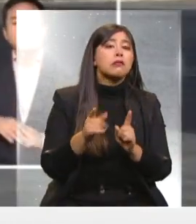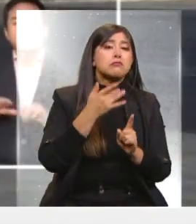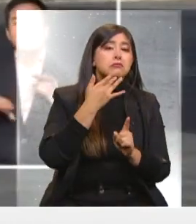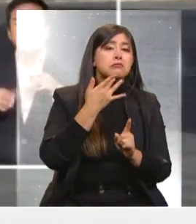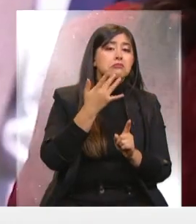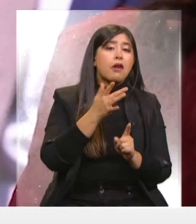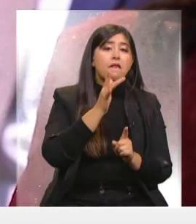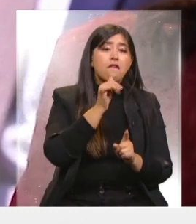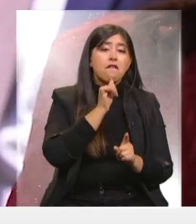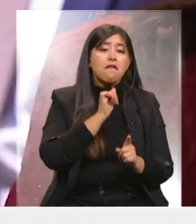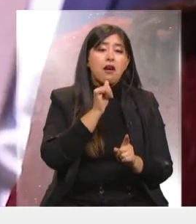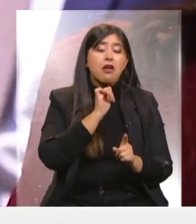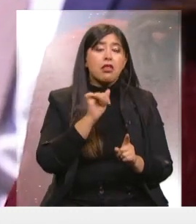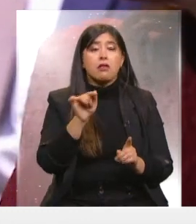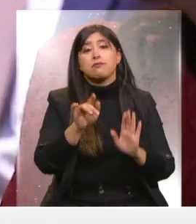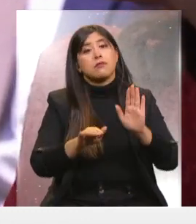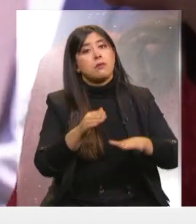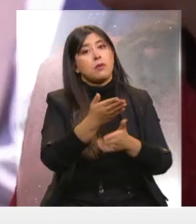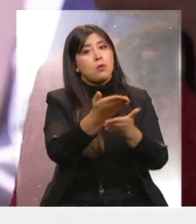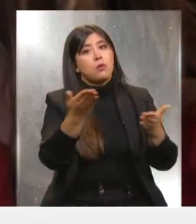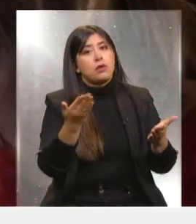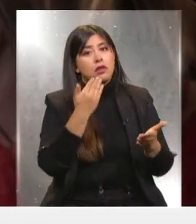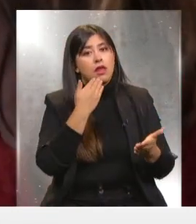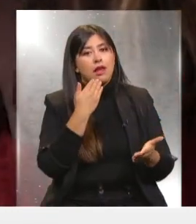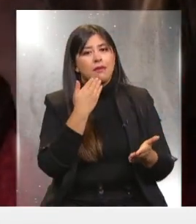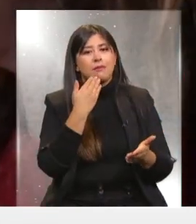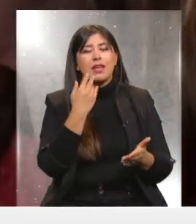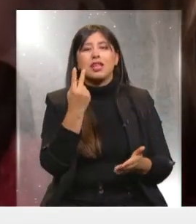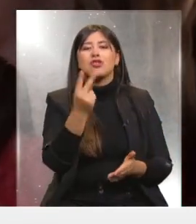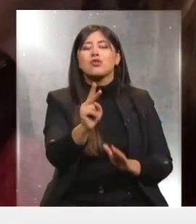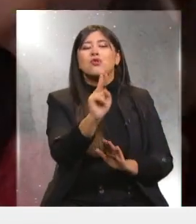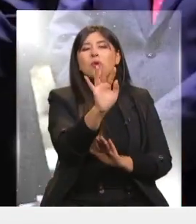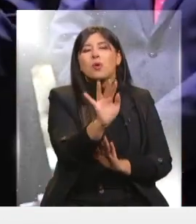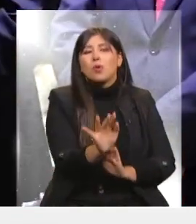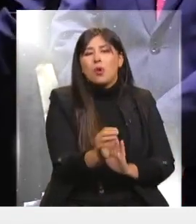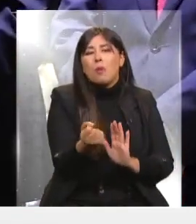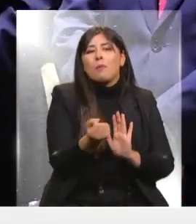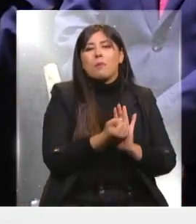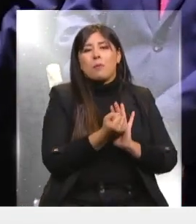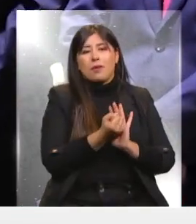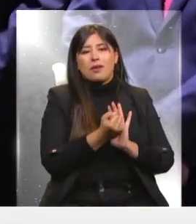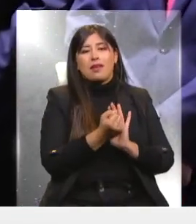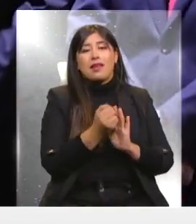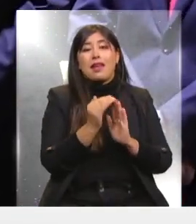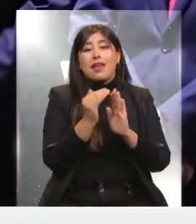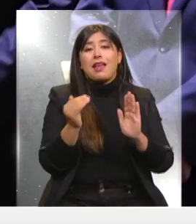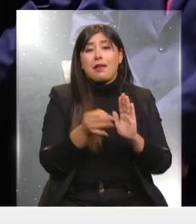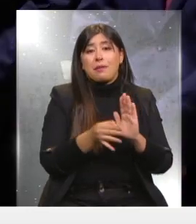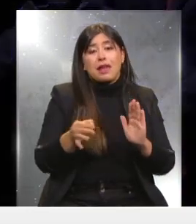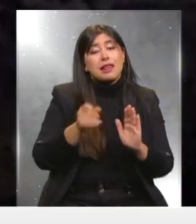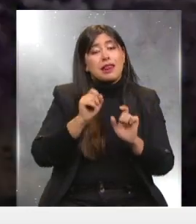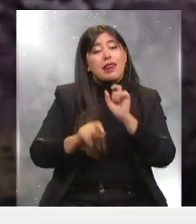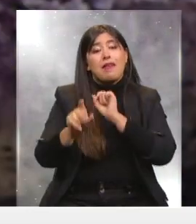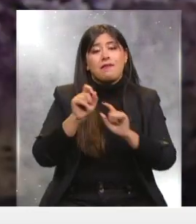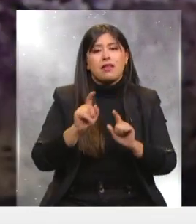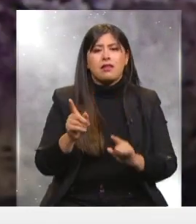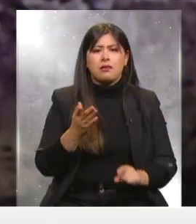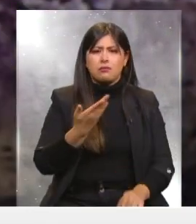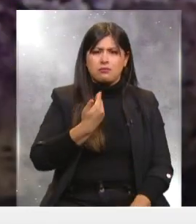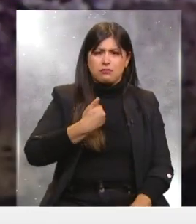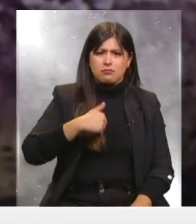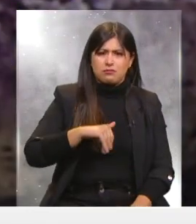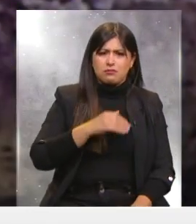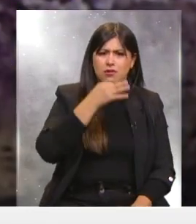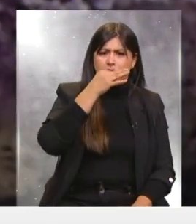ustedes también un estilo particular del presidente que desde la moneda defendieron nos corresponde